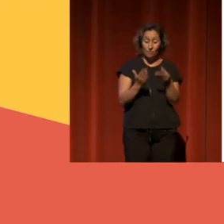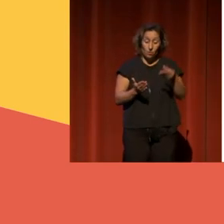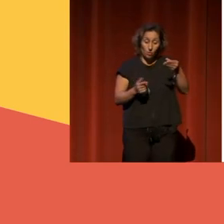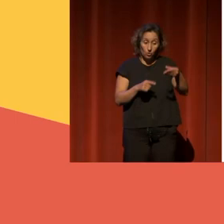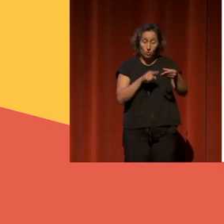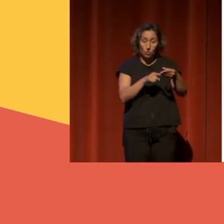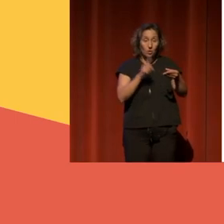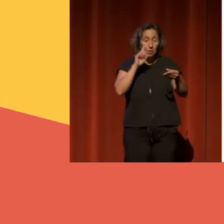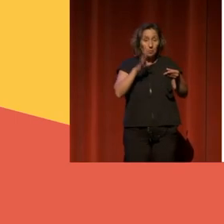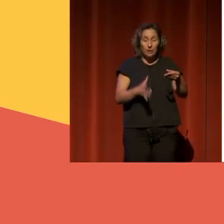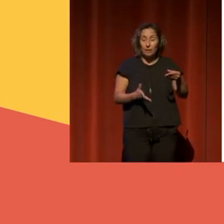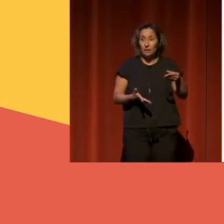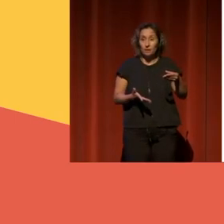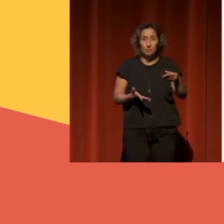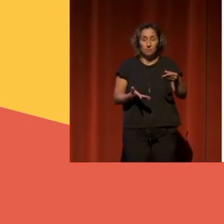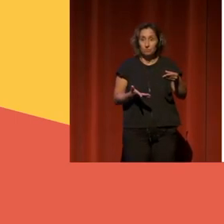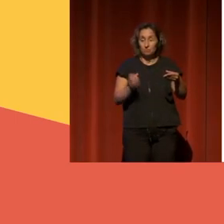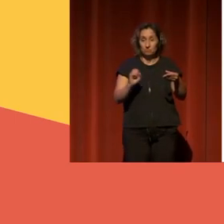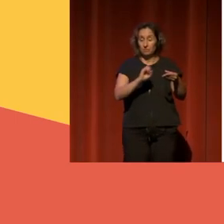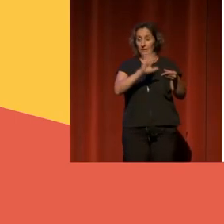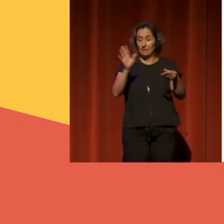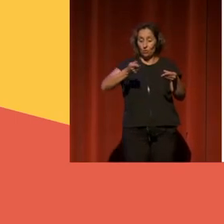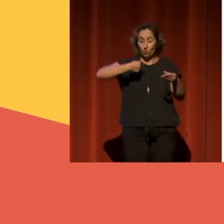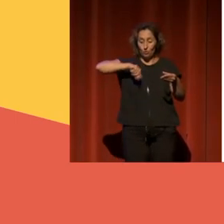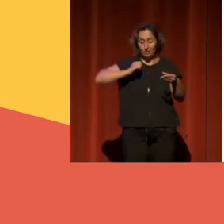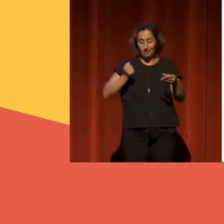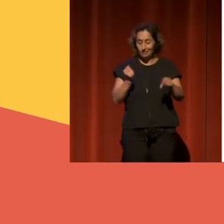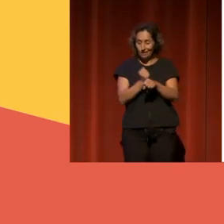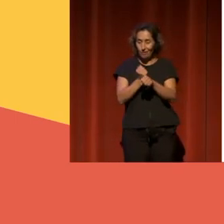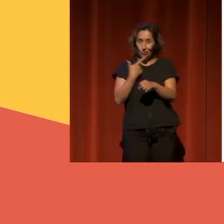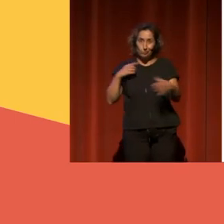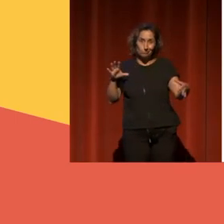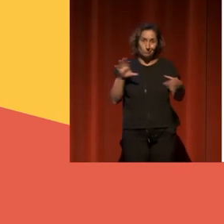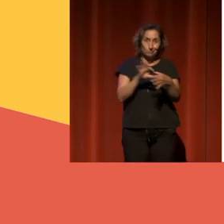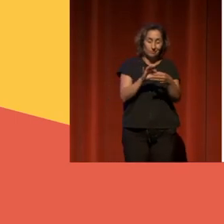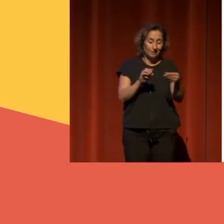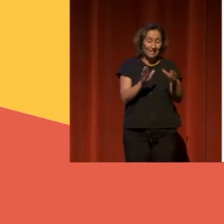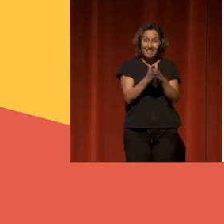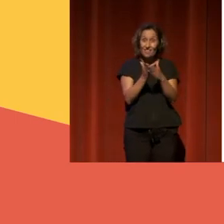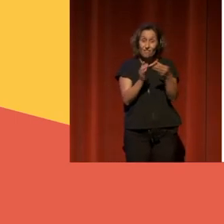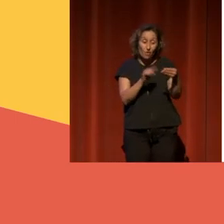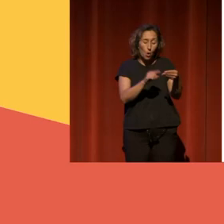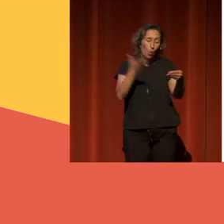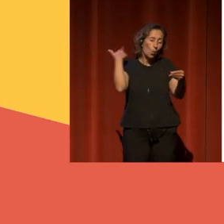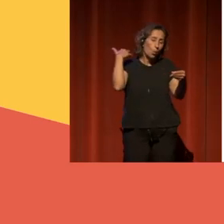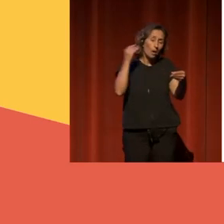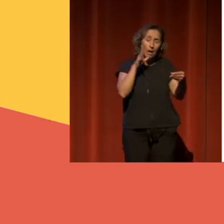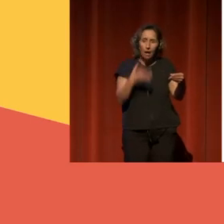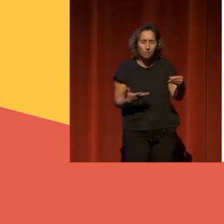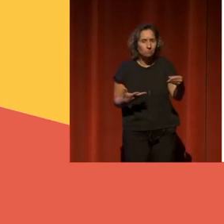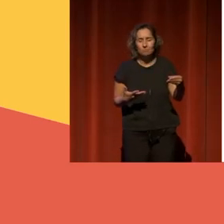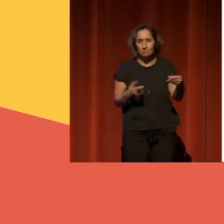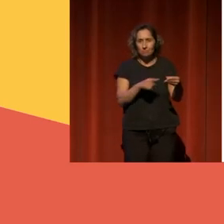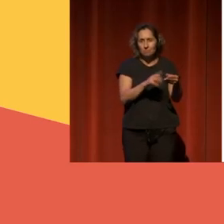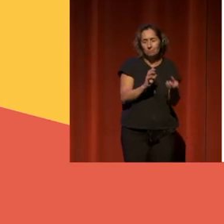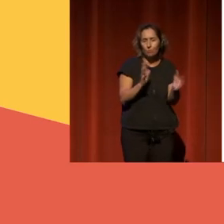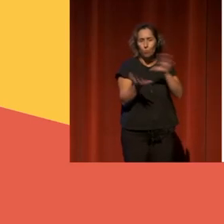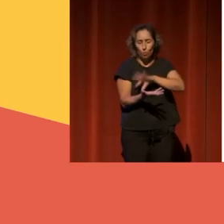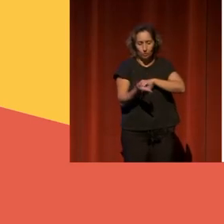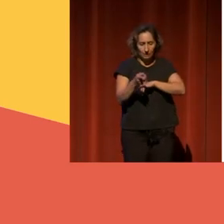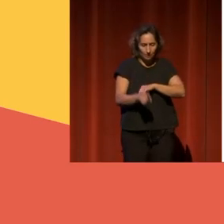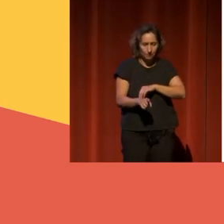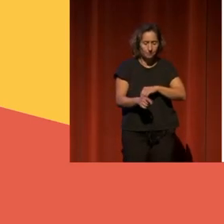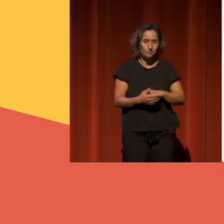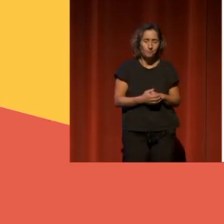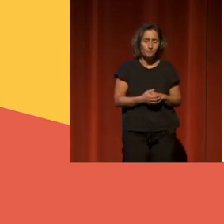más vinculado de un modo más claro con nuestra profesión, pues el libro ya no es lo que era, ¿no? El libro se ha transformado y,